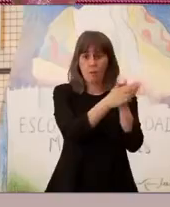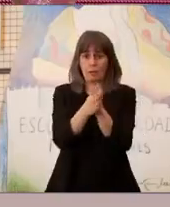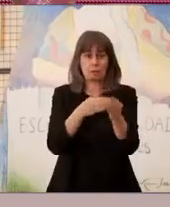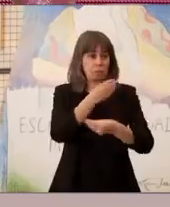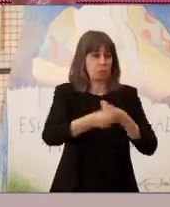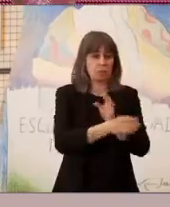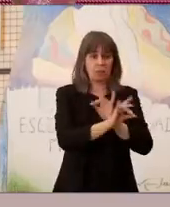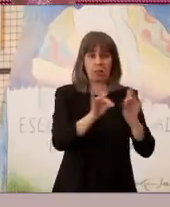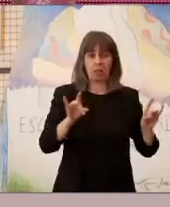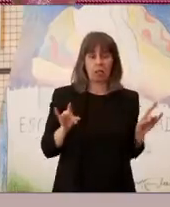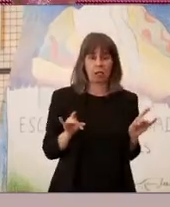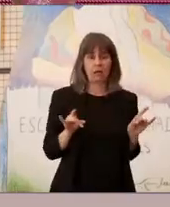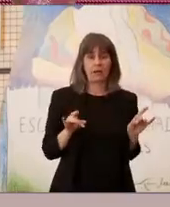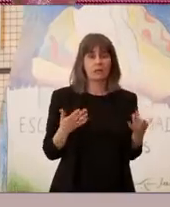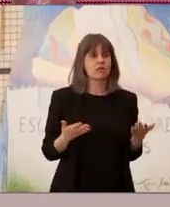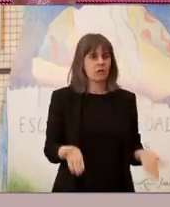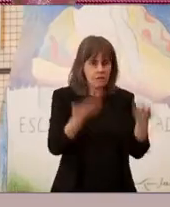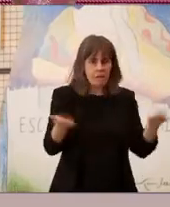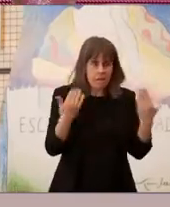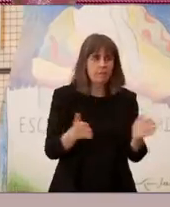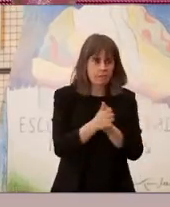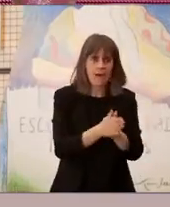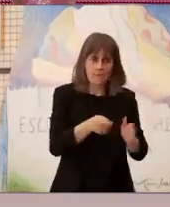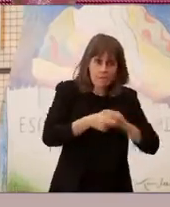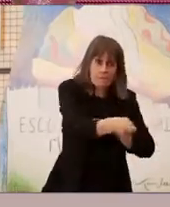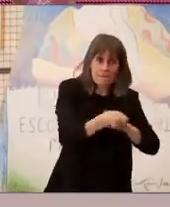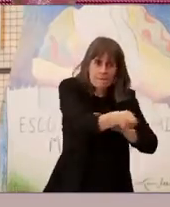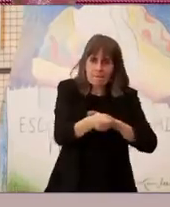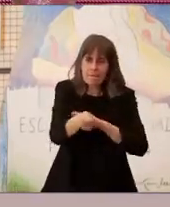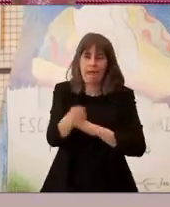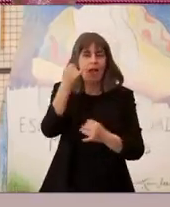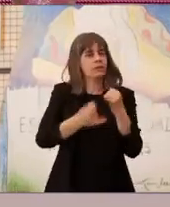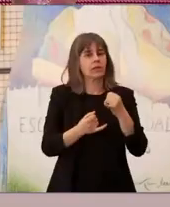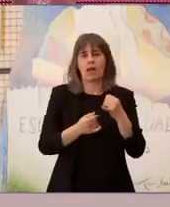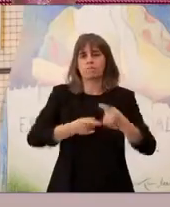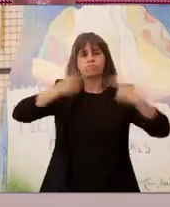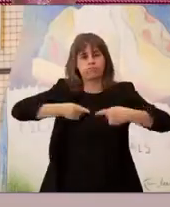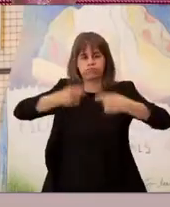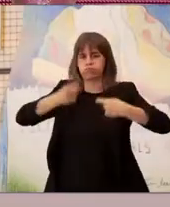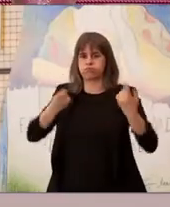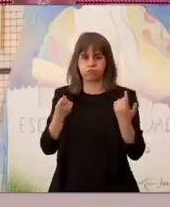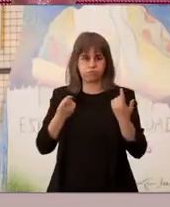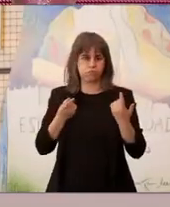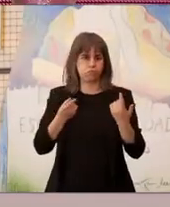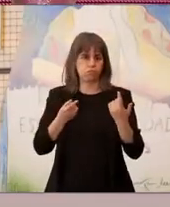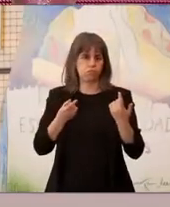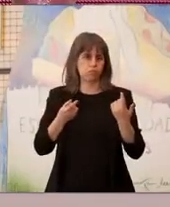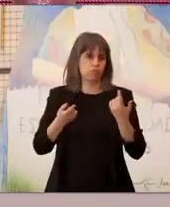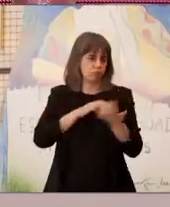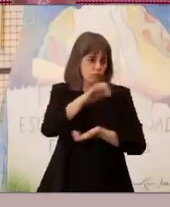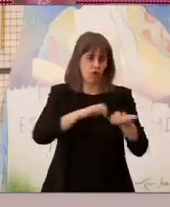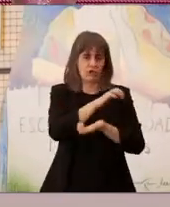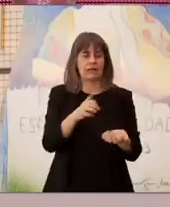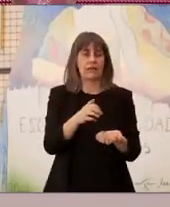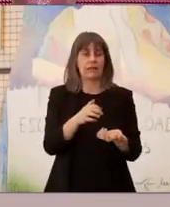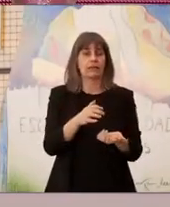intentan sacudirlos y hombre pero tal y acaban pegando broncas lo cual quiere decir que sus